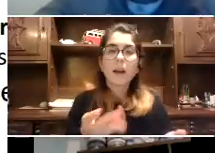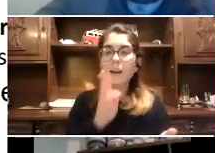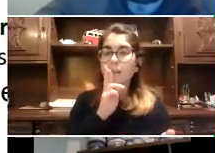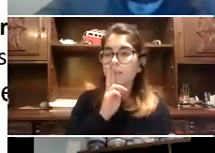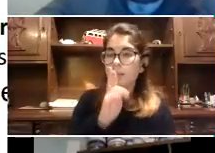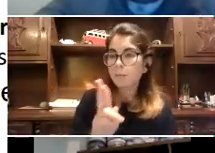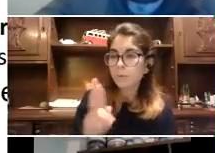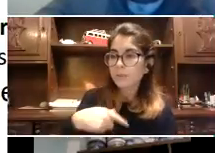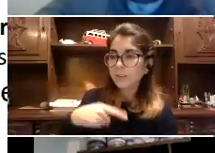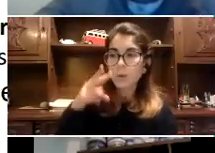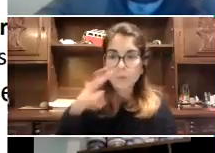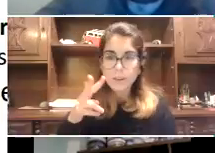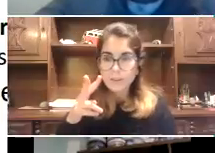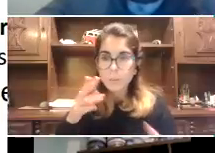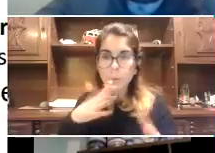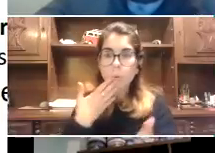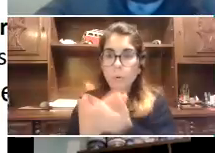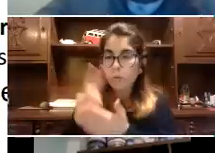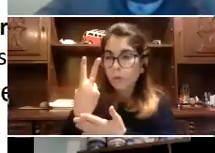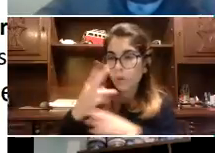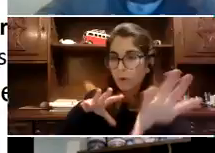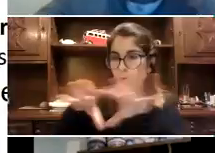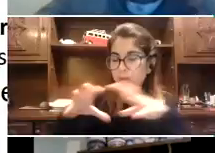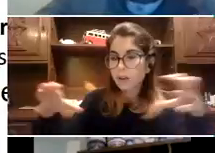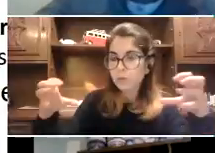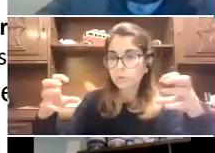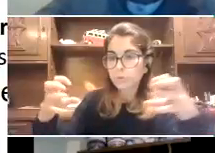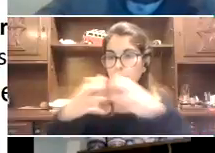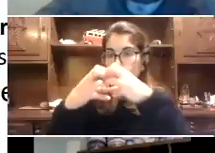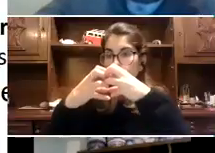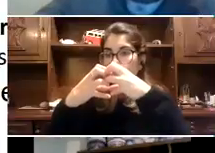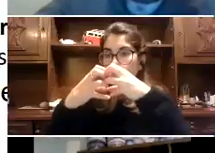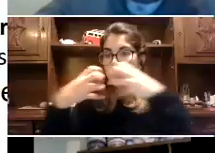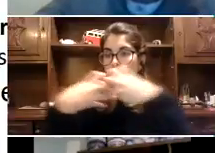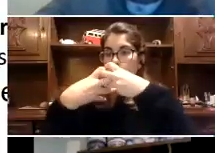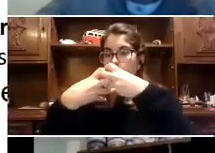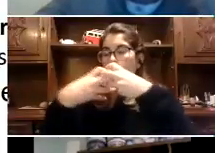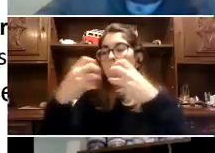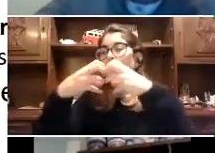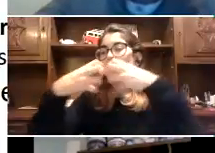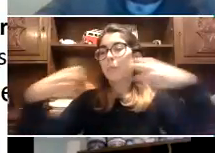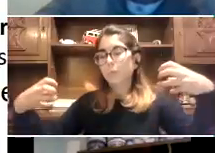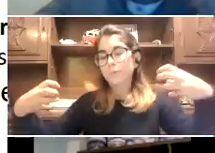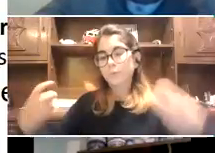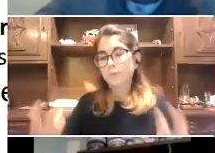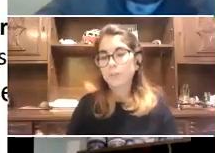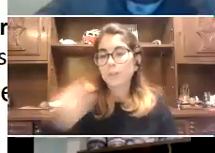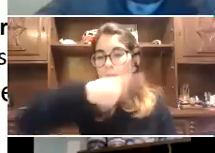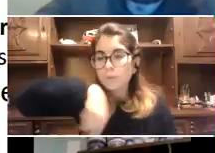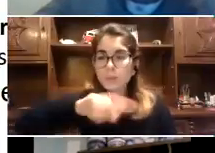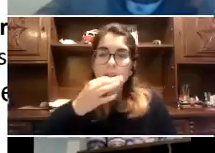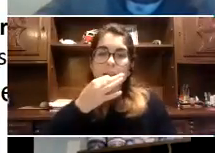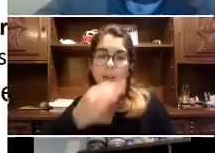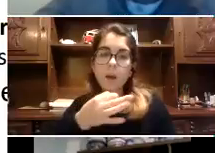observado. Así es que el hecho de que hablemos de cargas eléctricas positivas y negativas es una respuesta, es un modelo elaborado